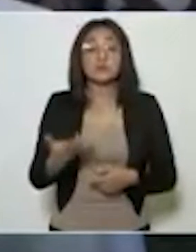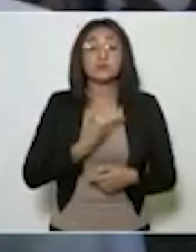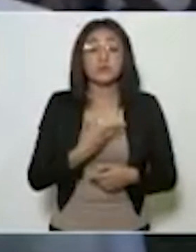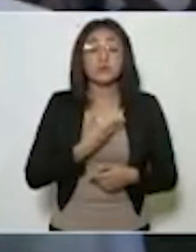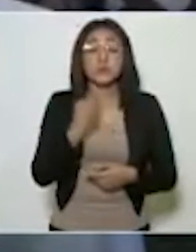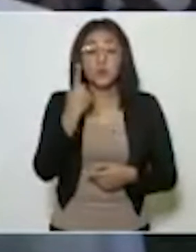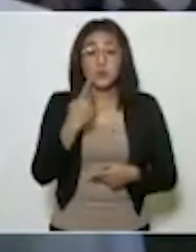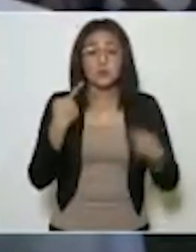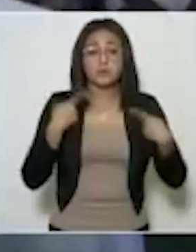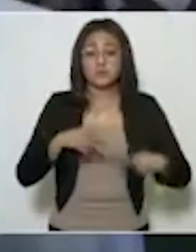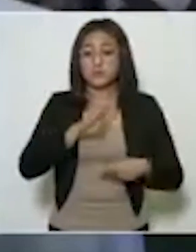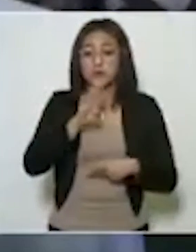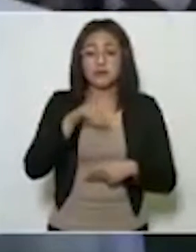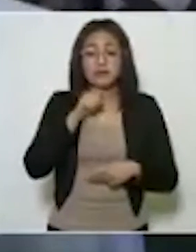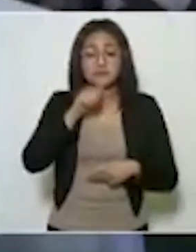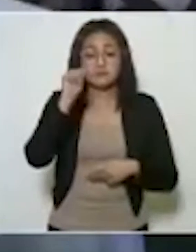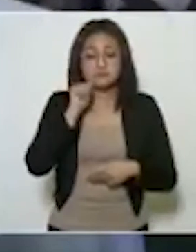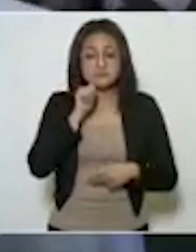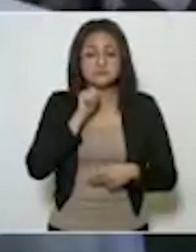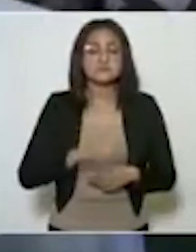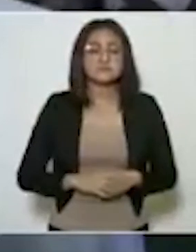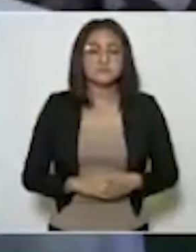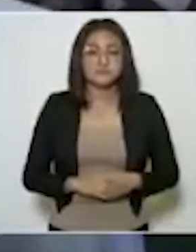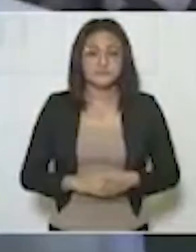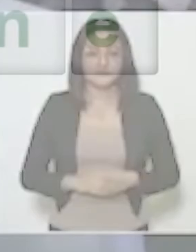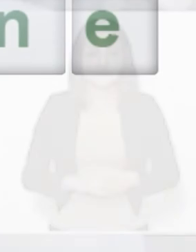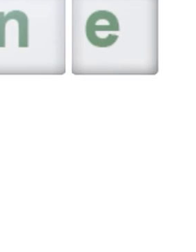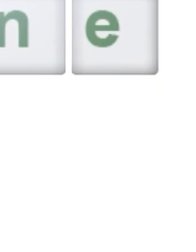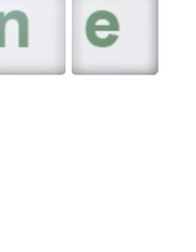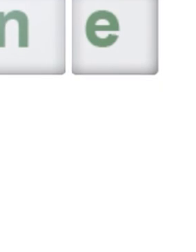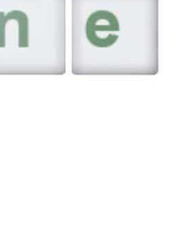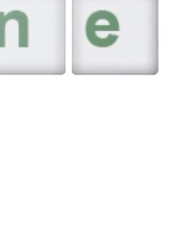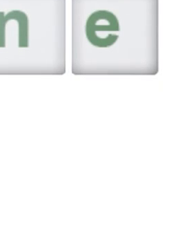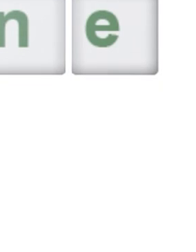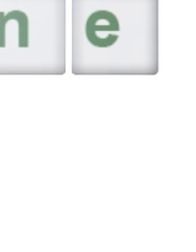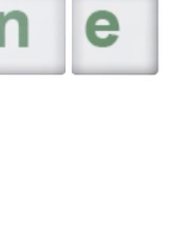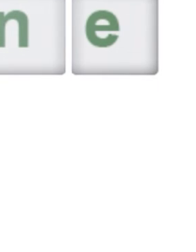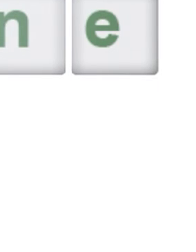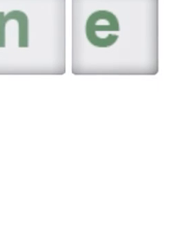las defunciones, tuvimos una defunción el día de ayer, gobernador.